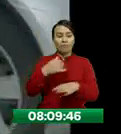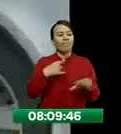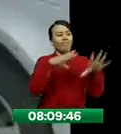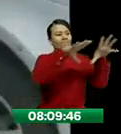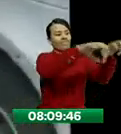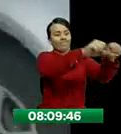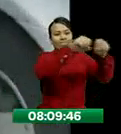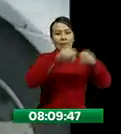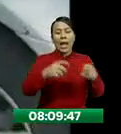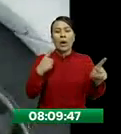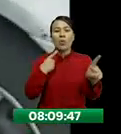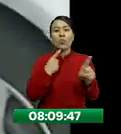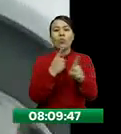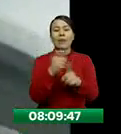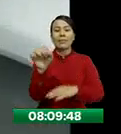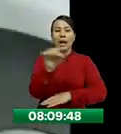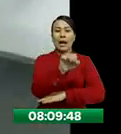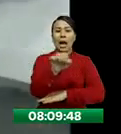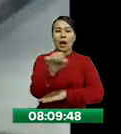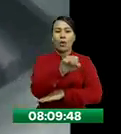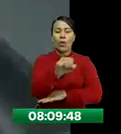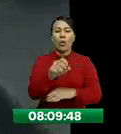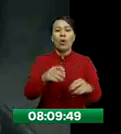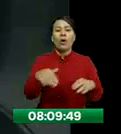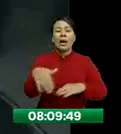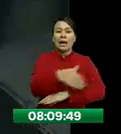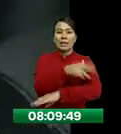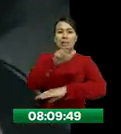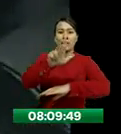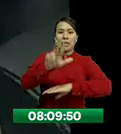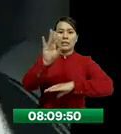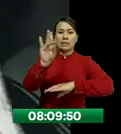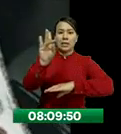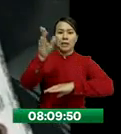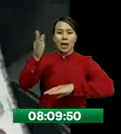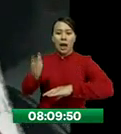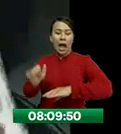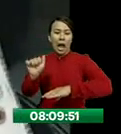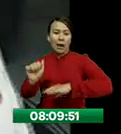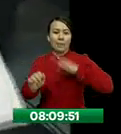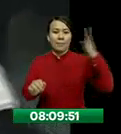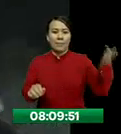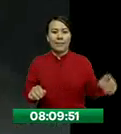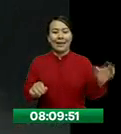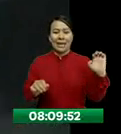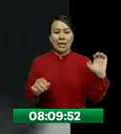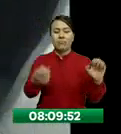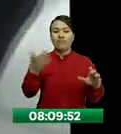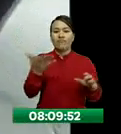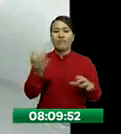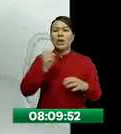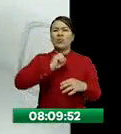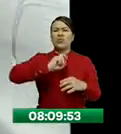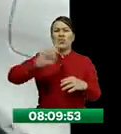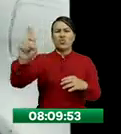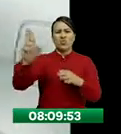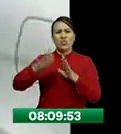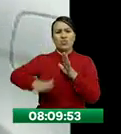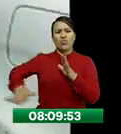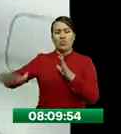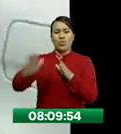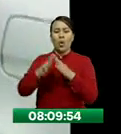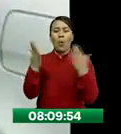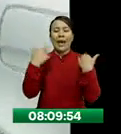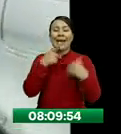el vehículo en las calles La 37, entre la D y la E, suburbio de Guayaquil, en la que sería la casa de